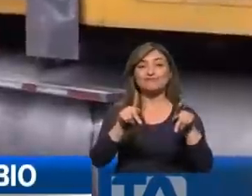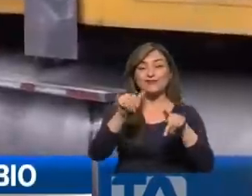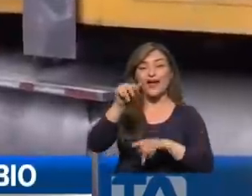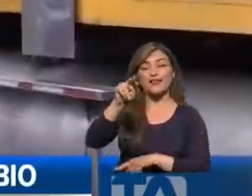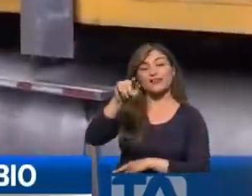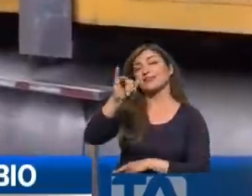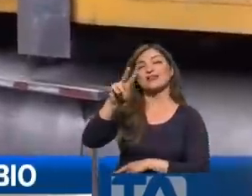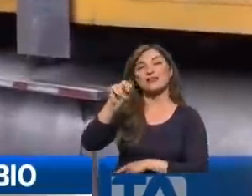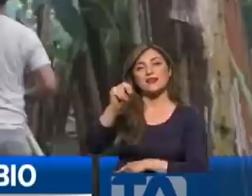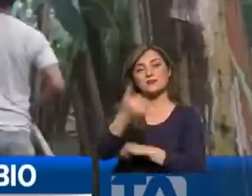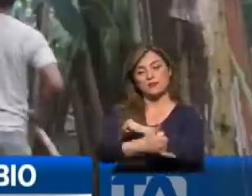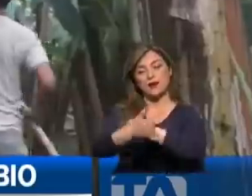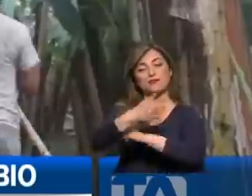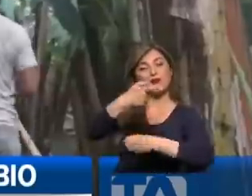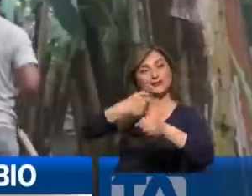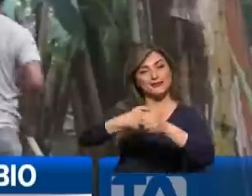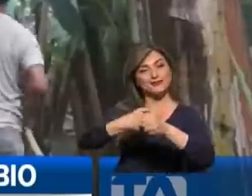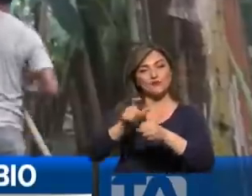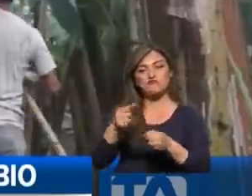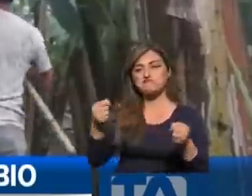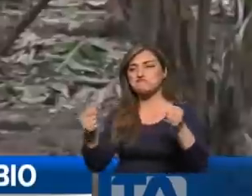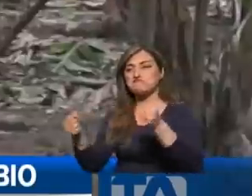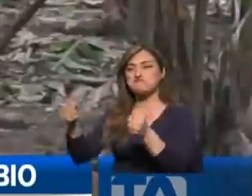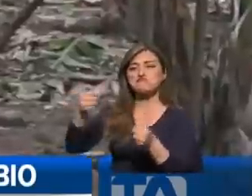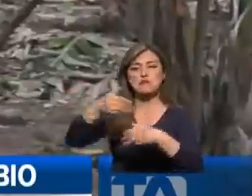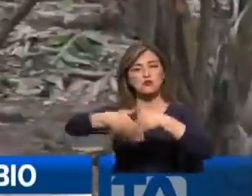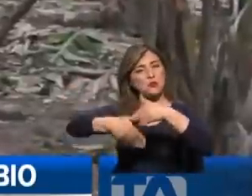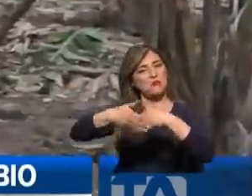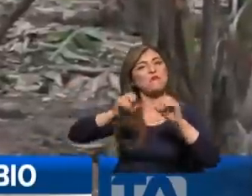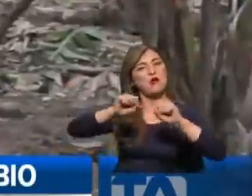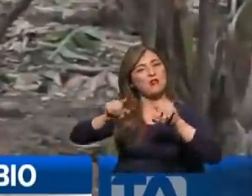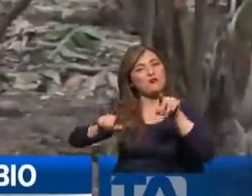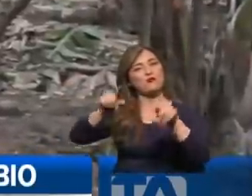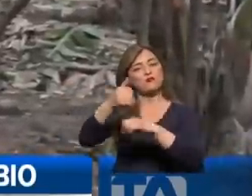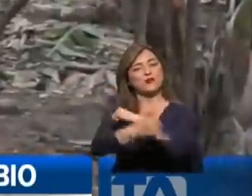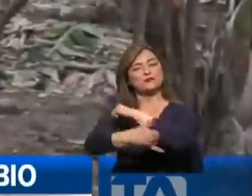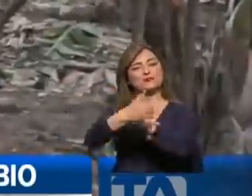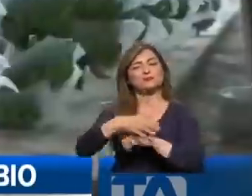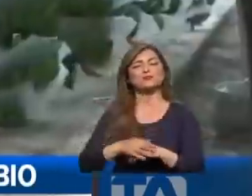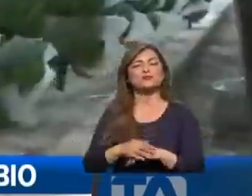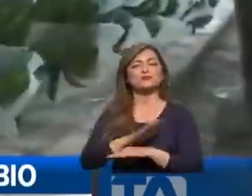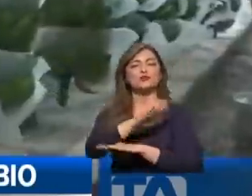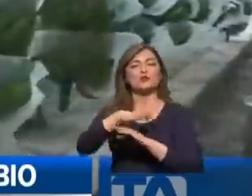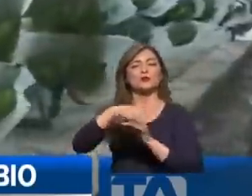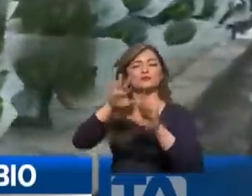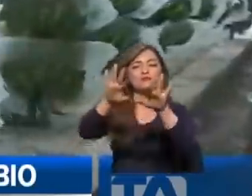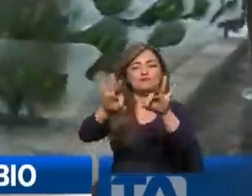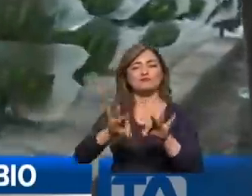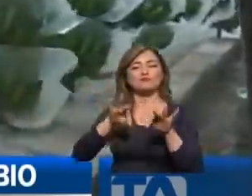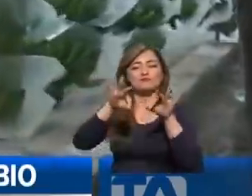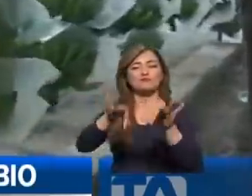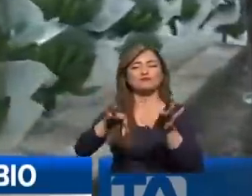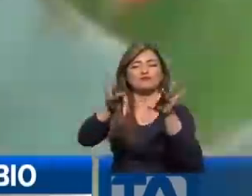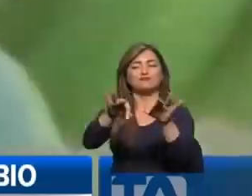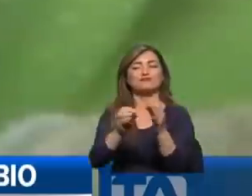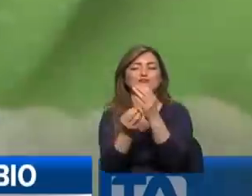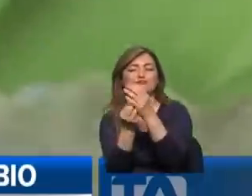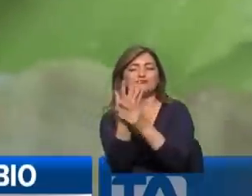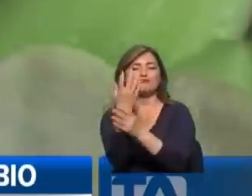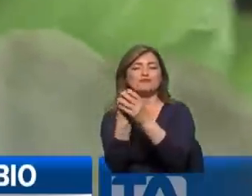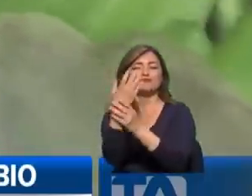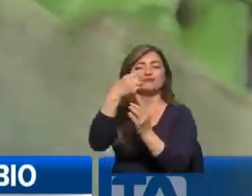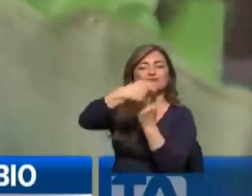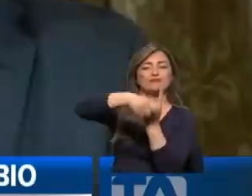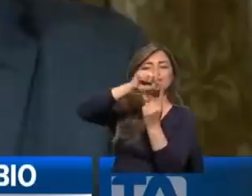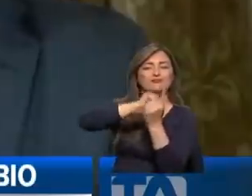andinas y la contención del hongo Fusarium, que afecta a las plantaciones de banano, que ya está en Colombia y que avanza hacia